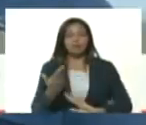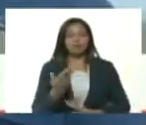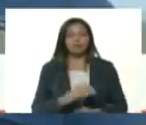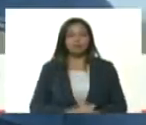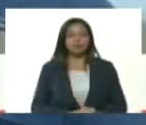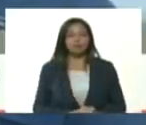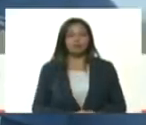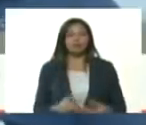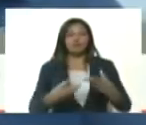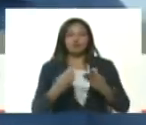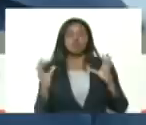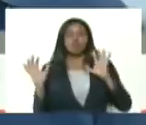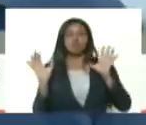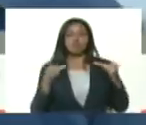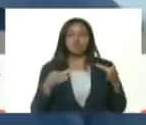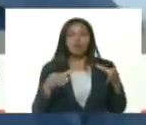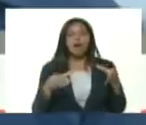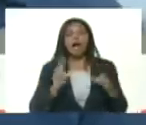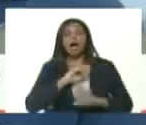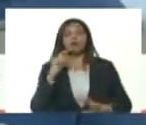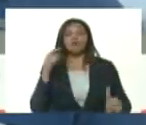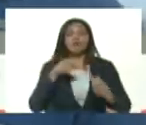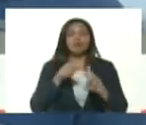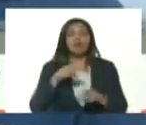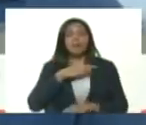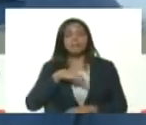el equipamiento viene para cumplir la misión,